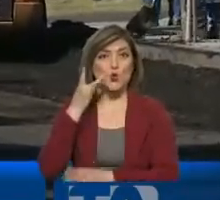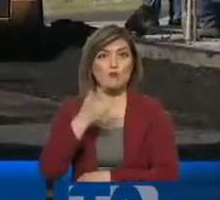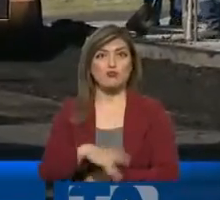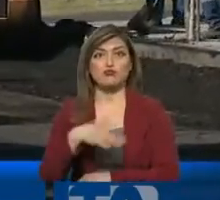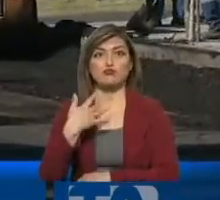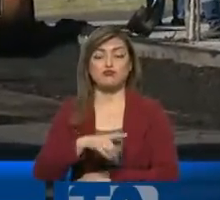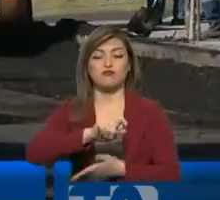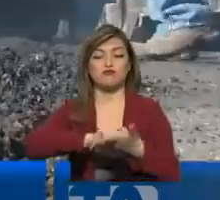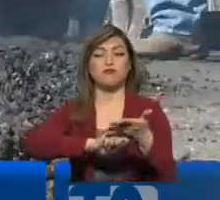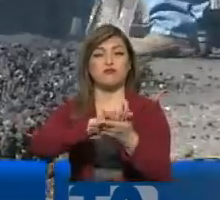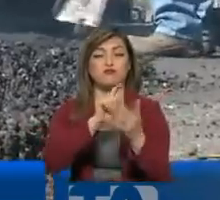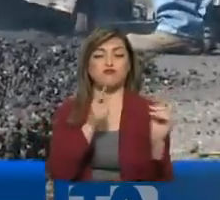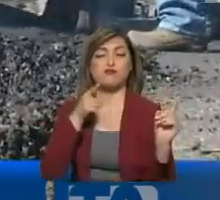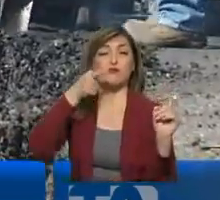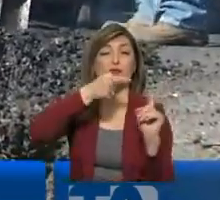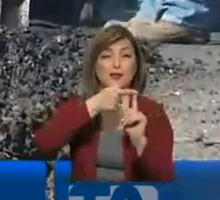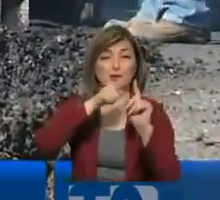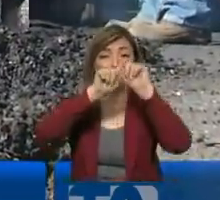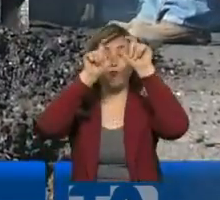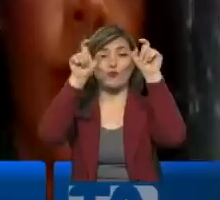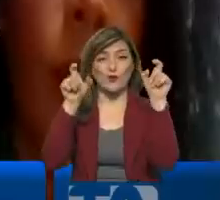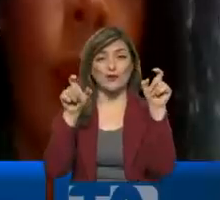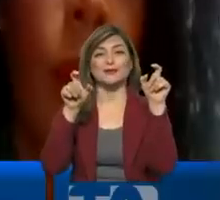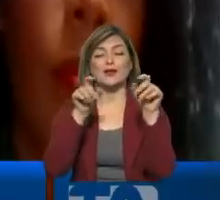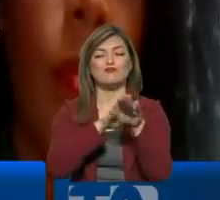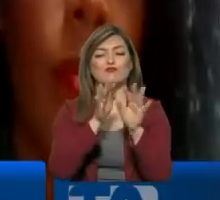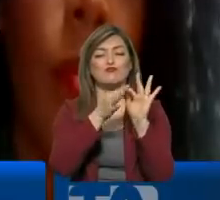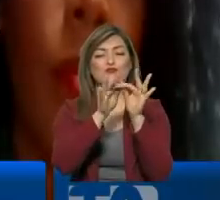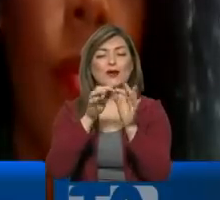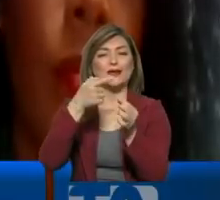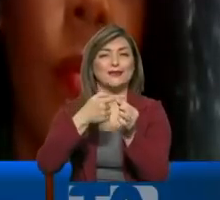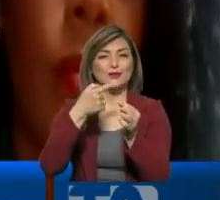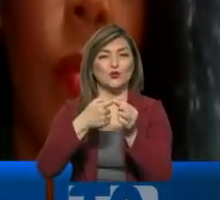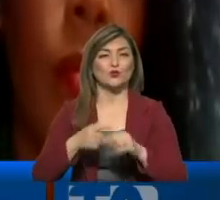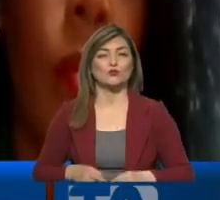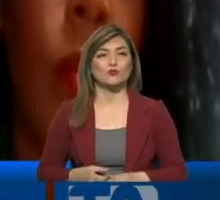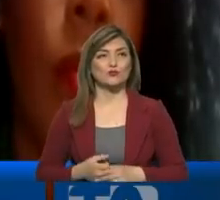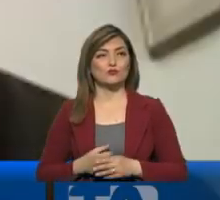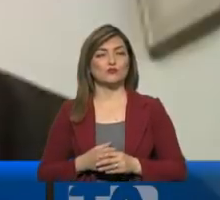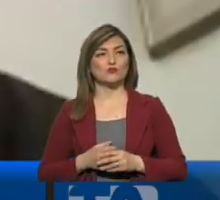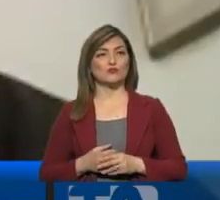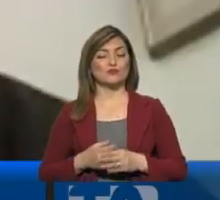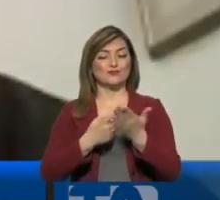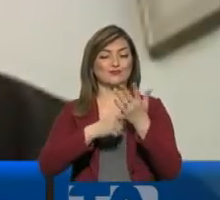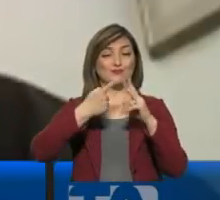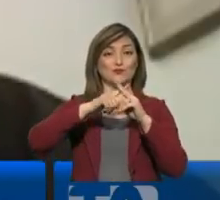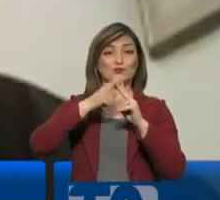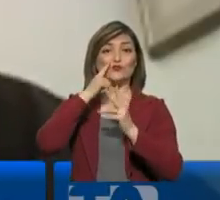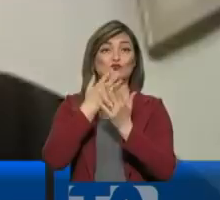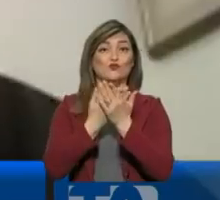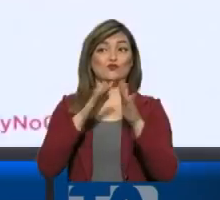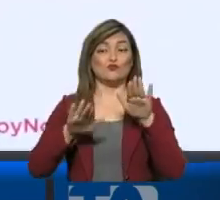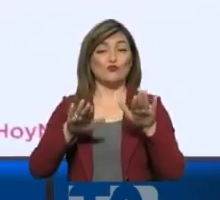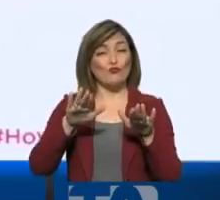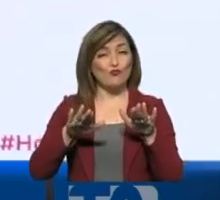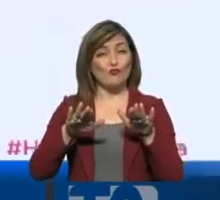había sido firmado con el consorcio Repavimentación Quito. Según el analista político Fernando Carrión, cuando inició la evidencia de